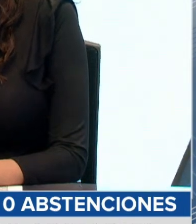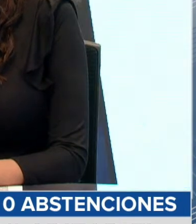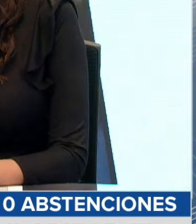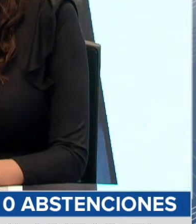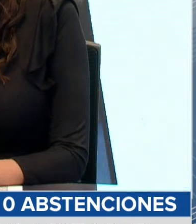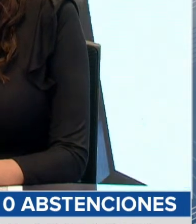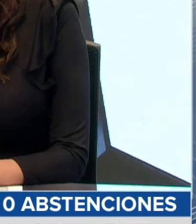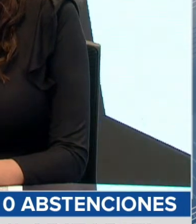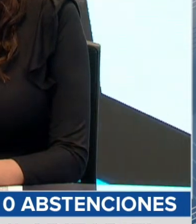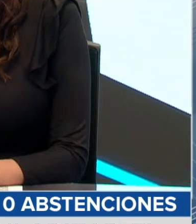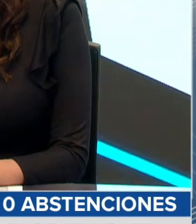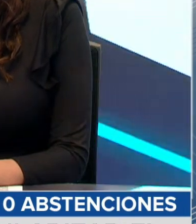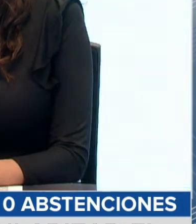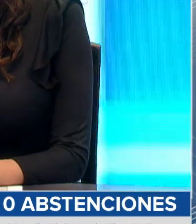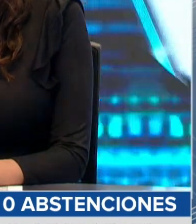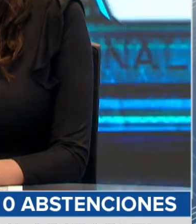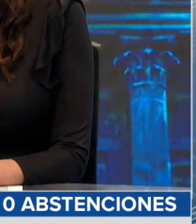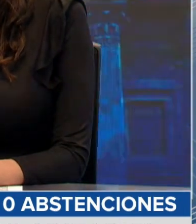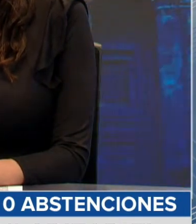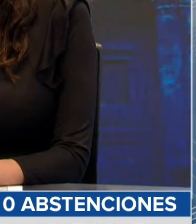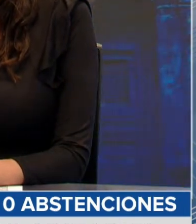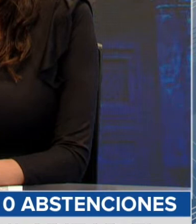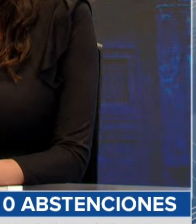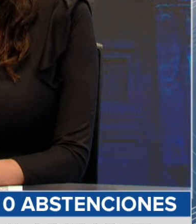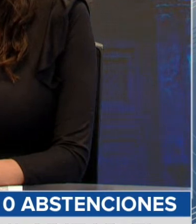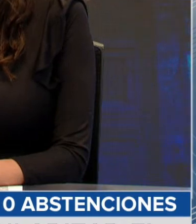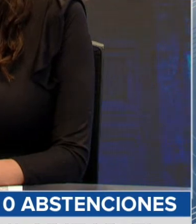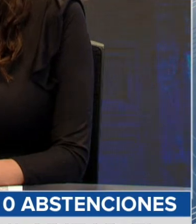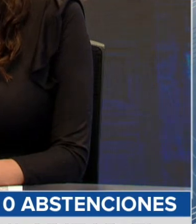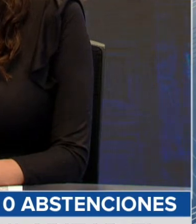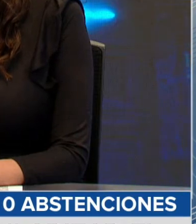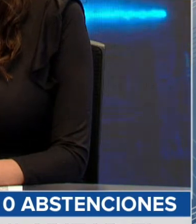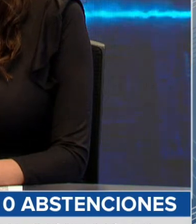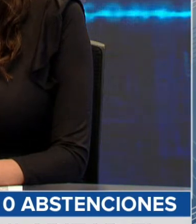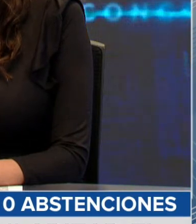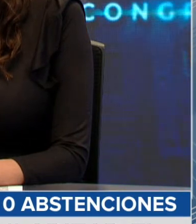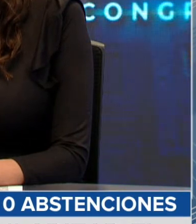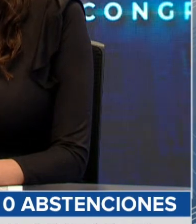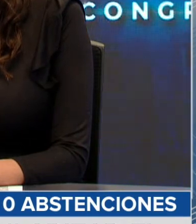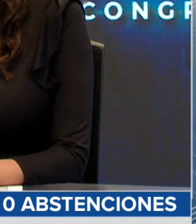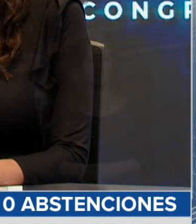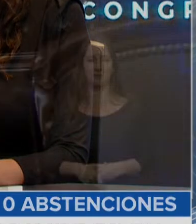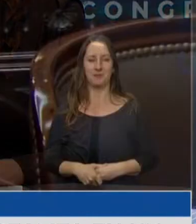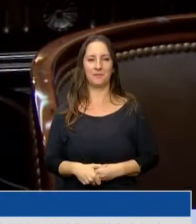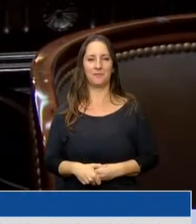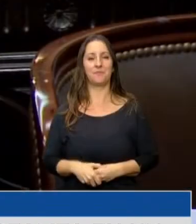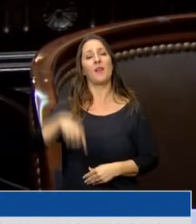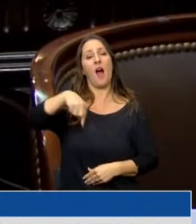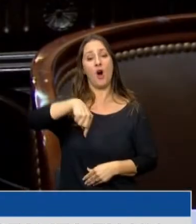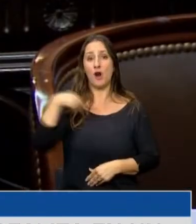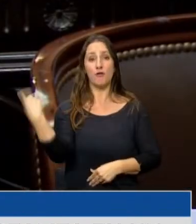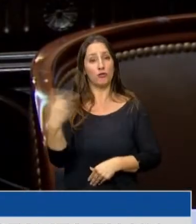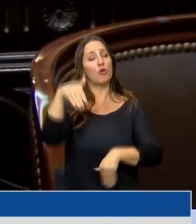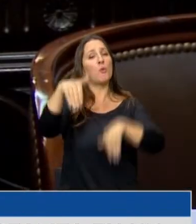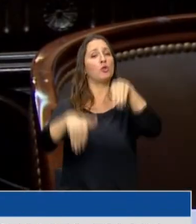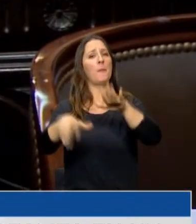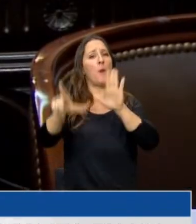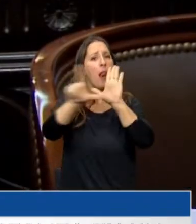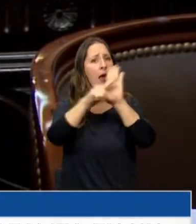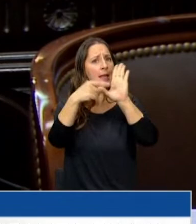la palabra de la diputada Mara Brauer, que estuvo hablando sobre esta iniciativa específicamente. Estamos votando una ley de